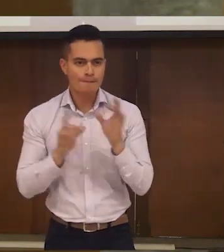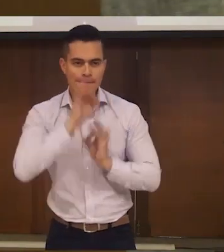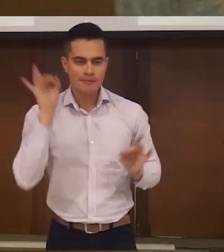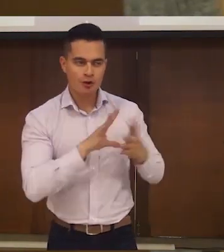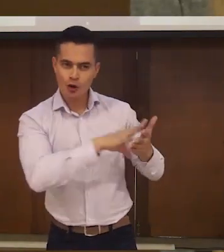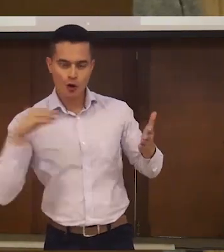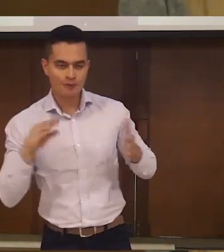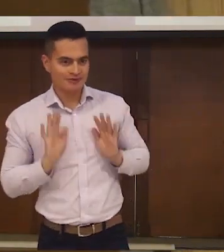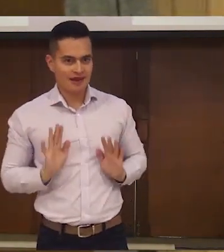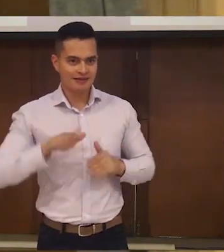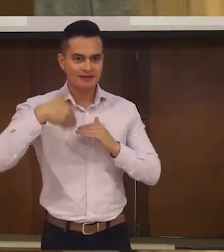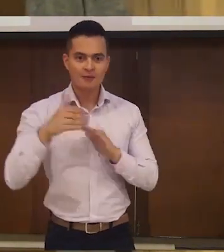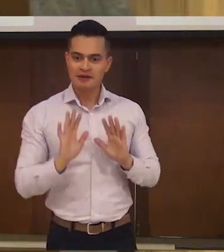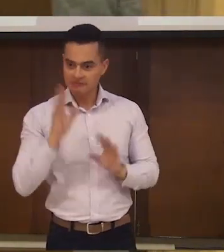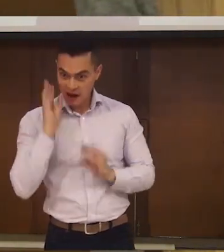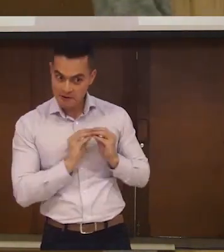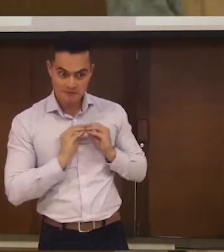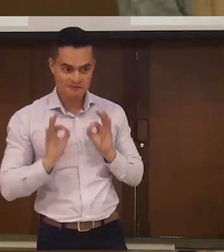Entonces hacía exactamente lo que había que hacer.